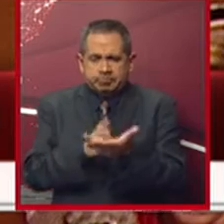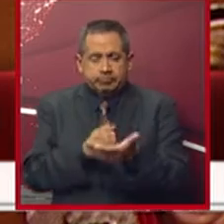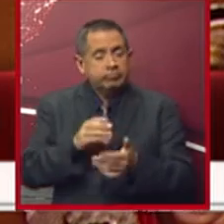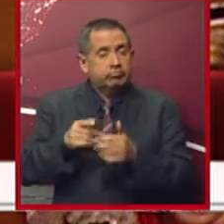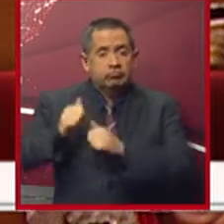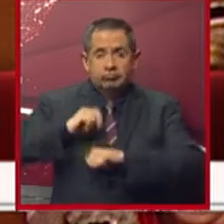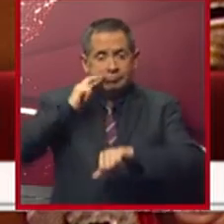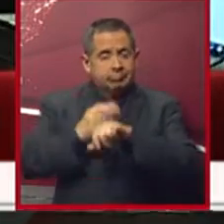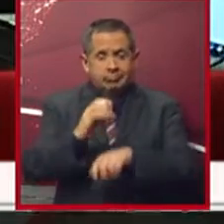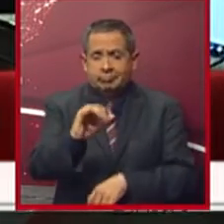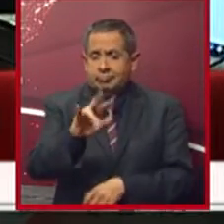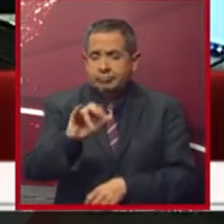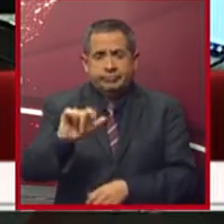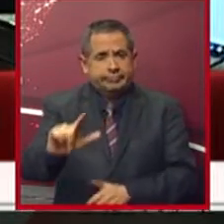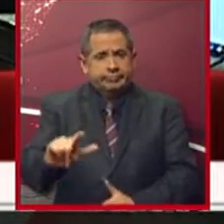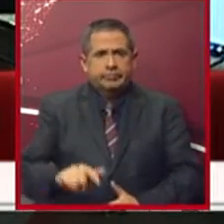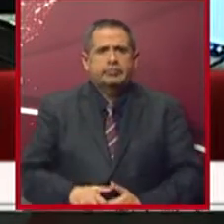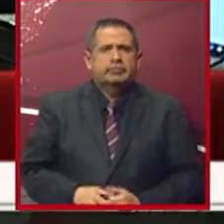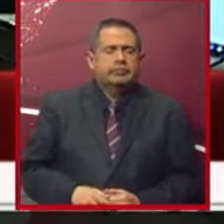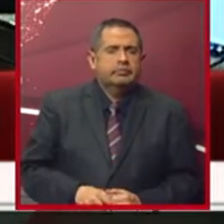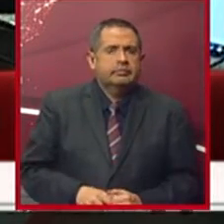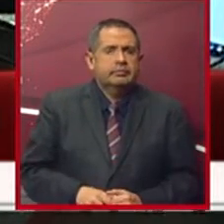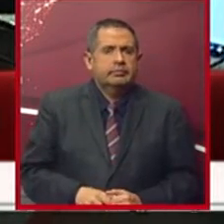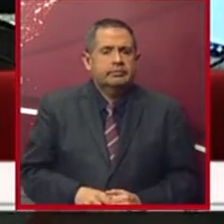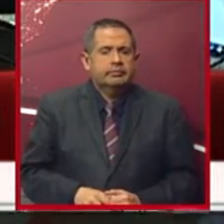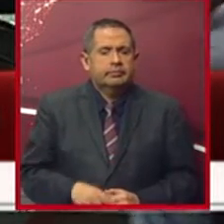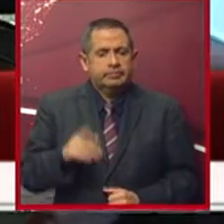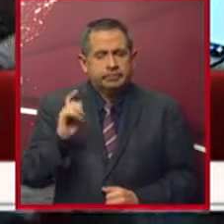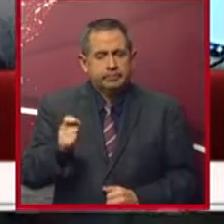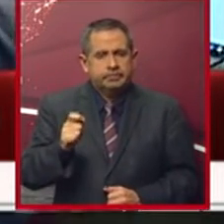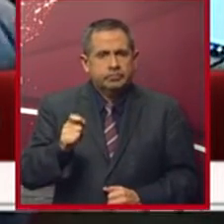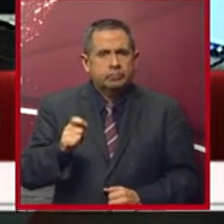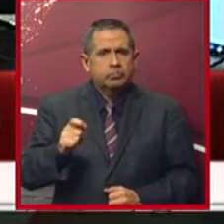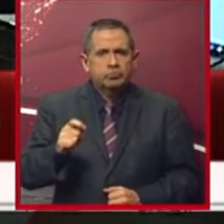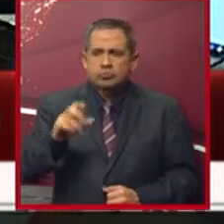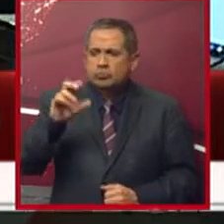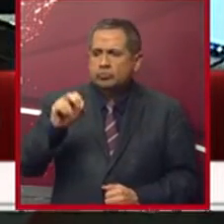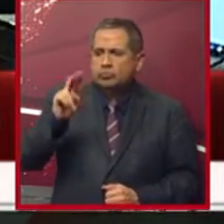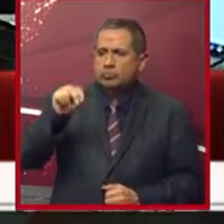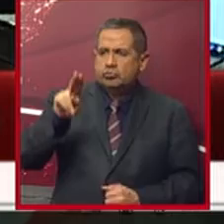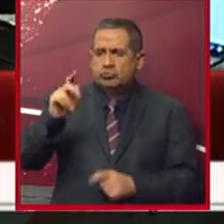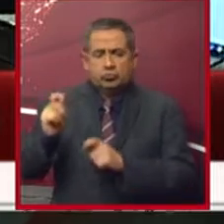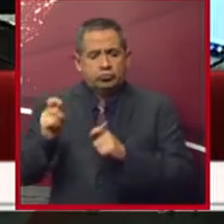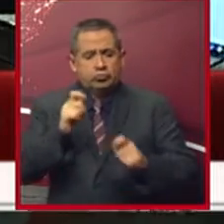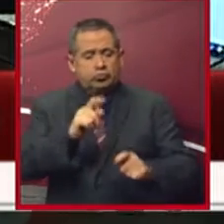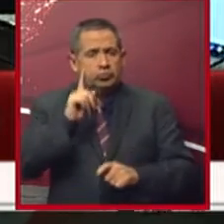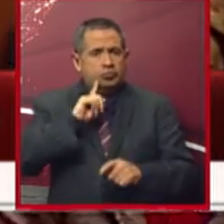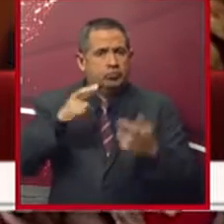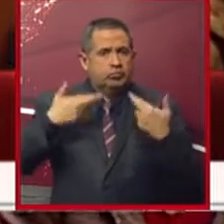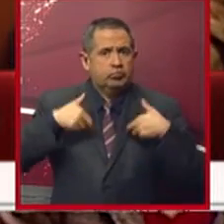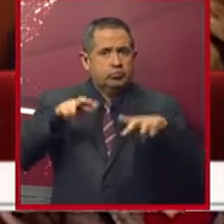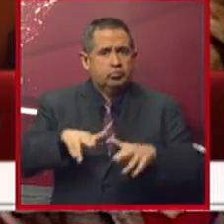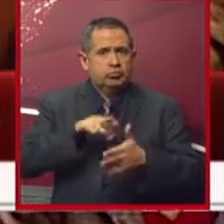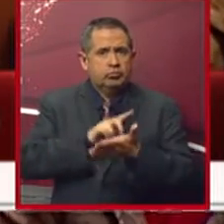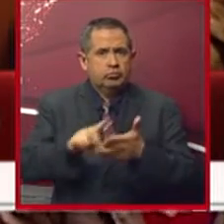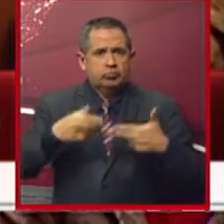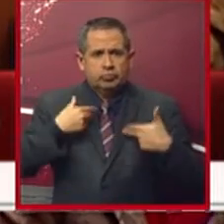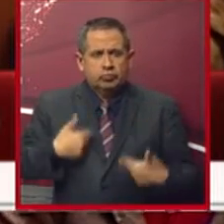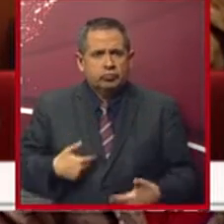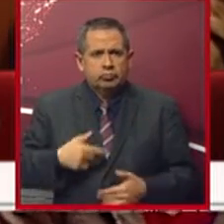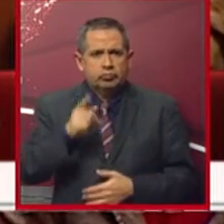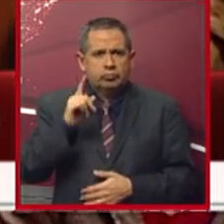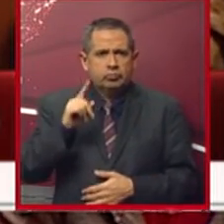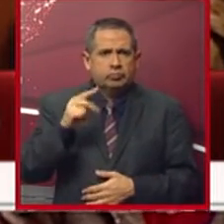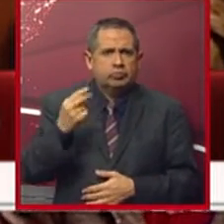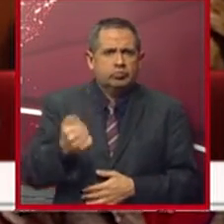civil. Bueno, para el representante en México de la Alta Comisionada de las Naciones Unidas para los Derechos Humanos, Jan Yarab,